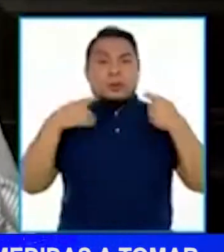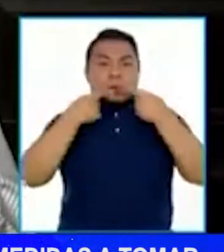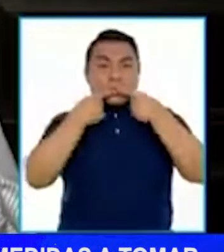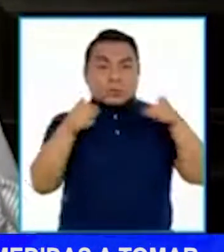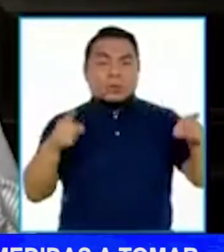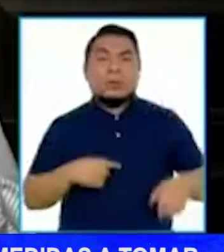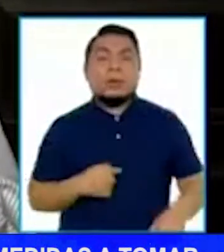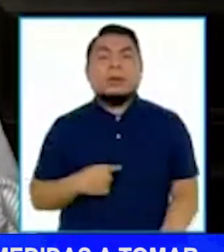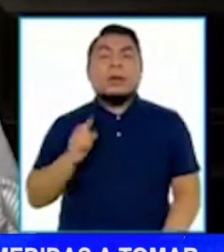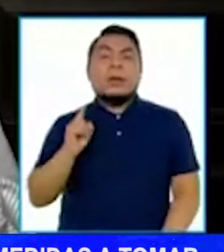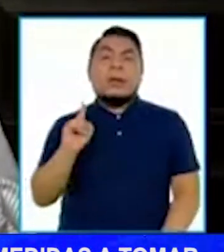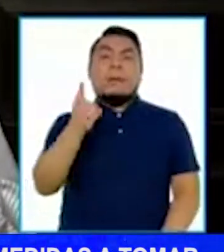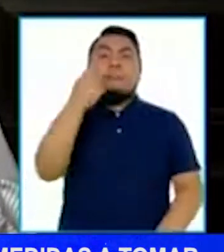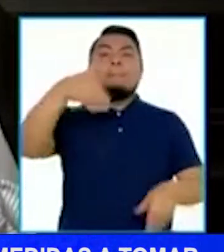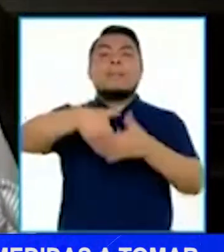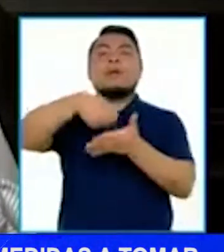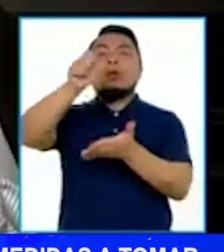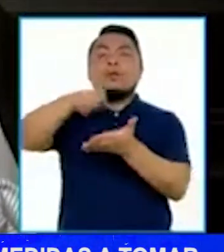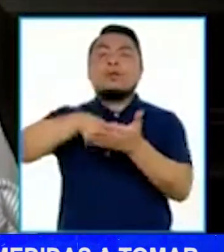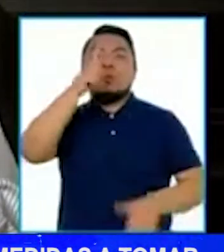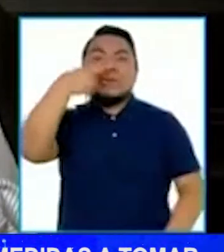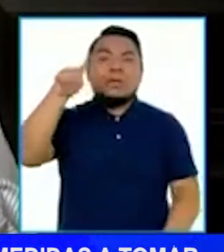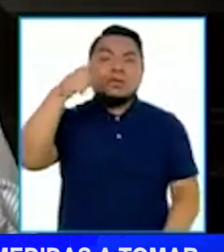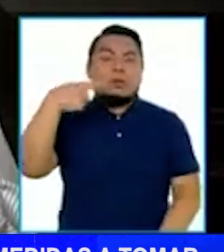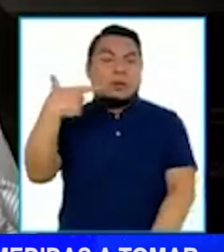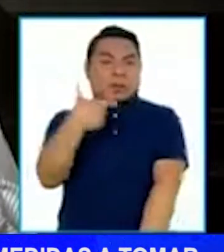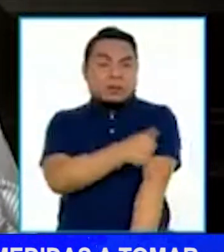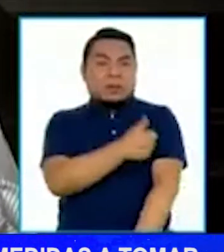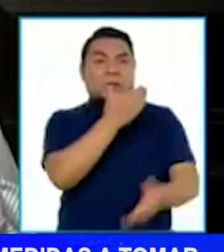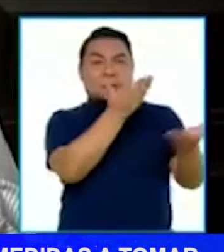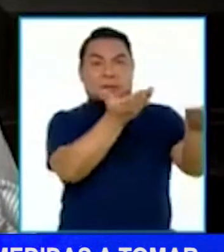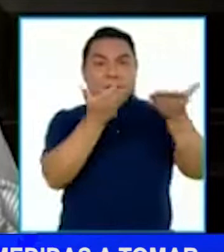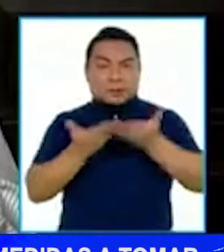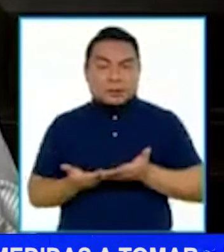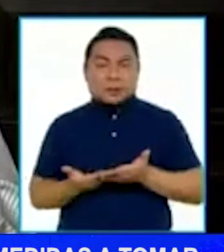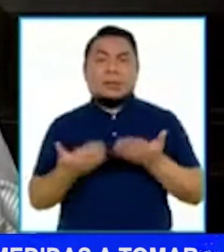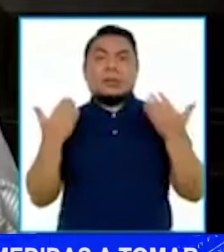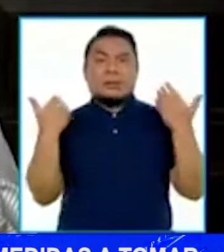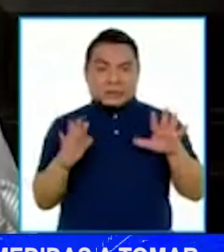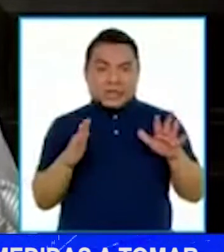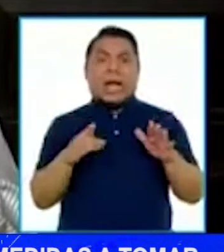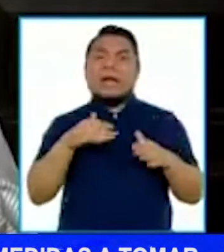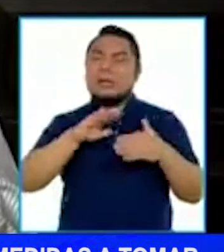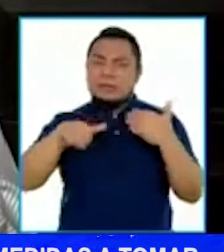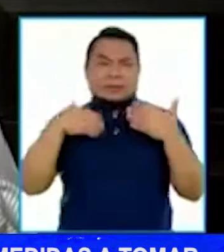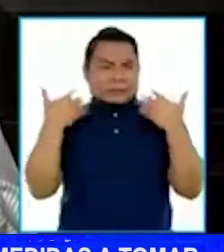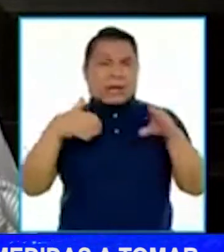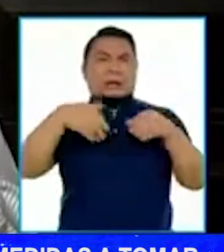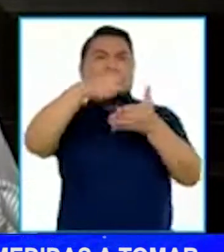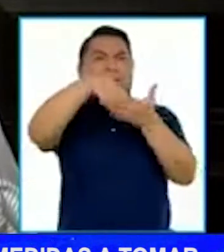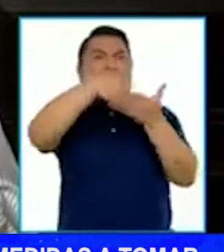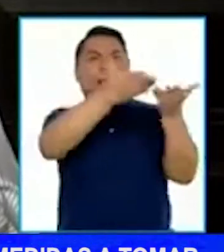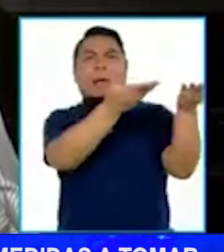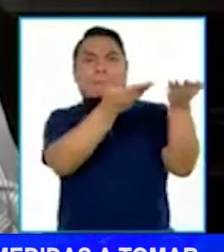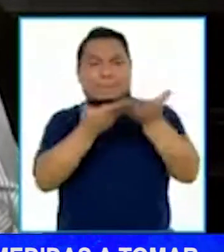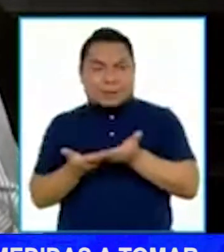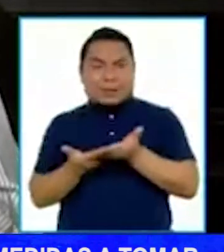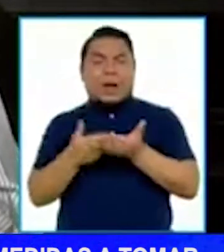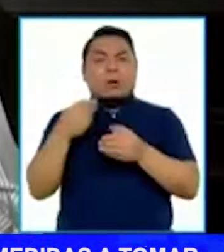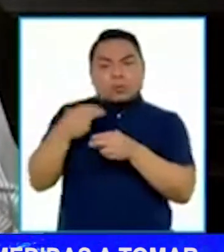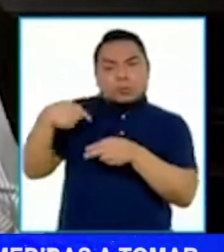lo anuncié, el primer contrato por 1 millón de dosis a ser entregado está en plena